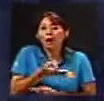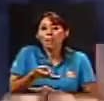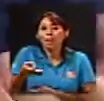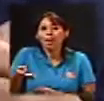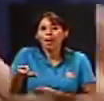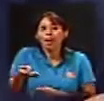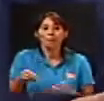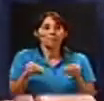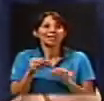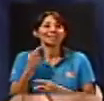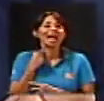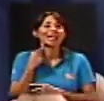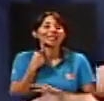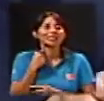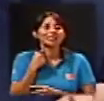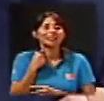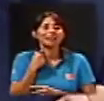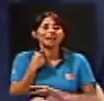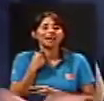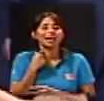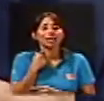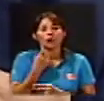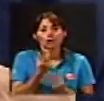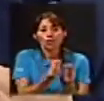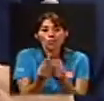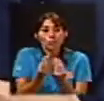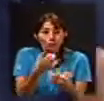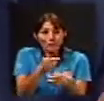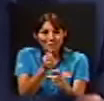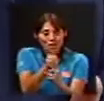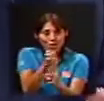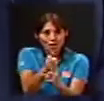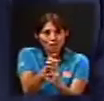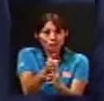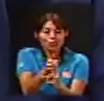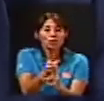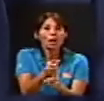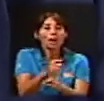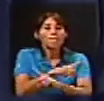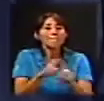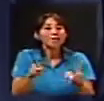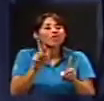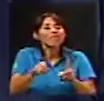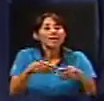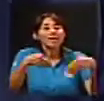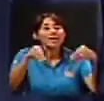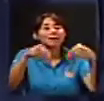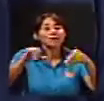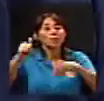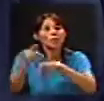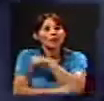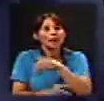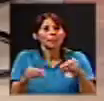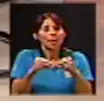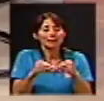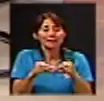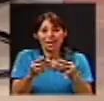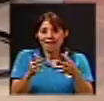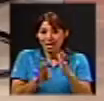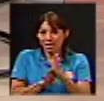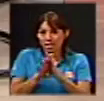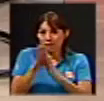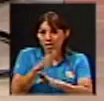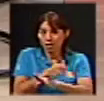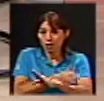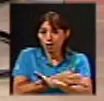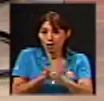Lo que quieren más bien es que exportar más. Y eso nos afecta directamente. Entonces, hay que calificar un poco el tema del crecimiento de Estados Unidos, que concuerdo que va a estar